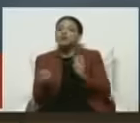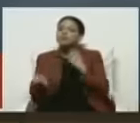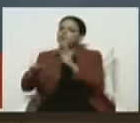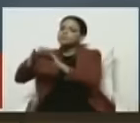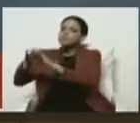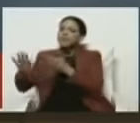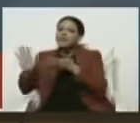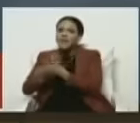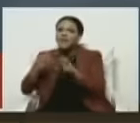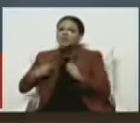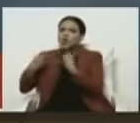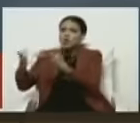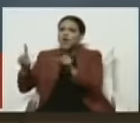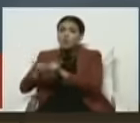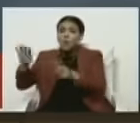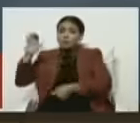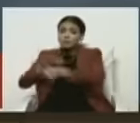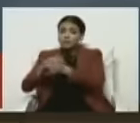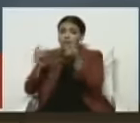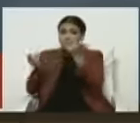de darles una recompensa